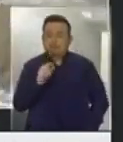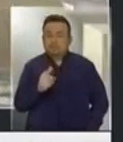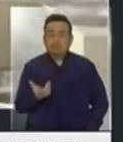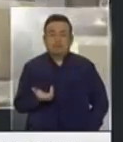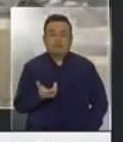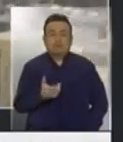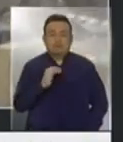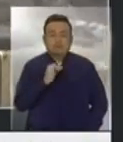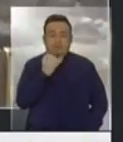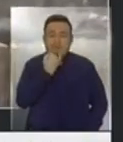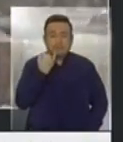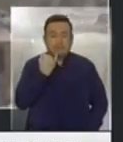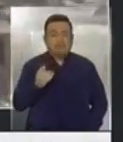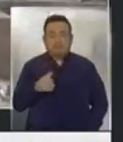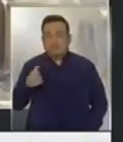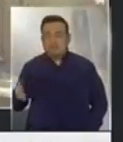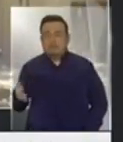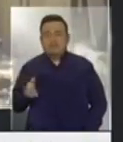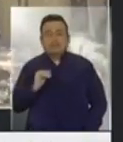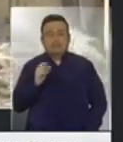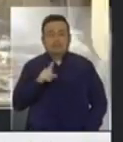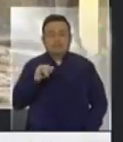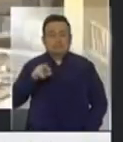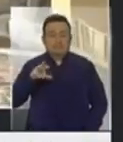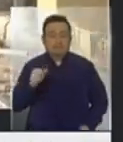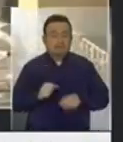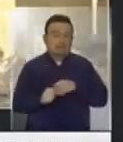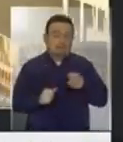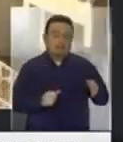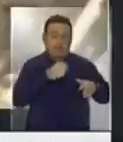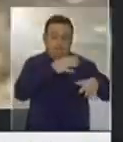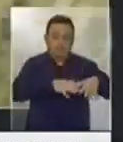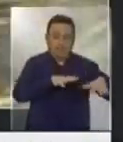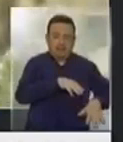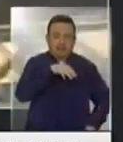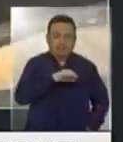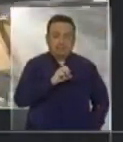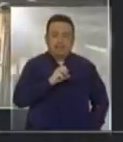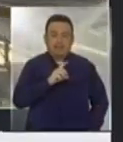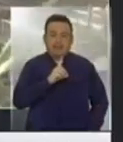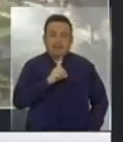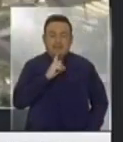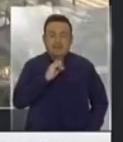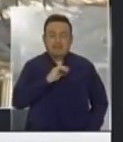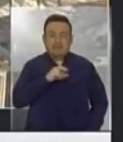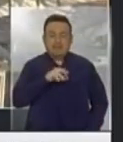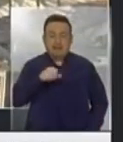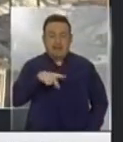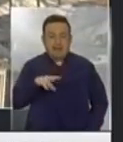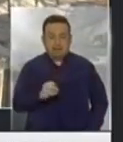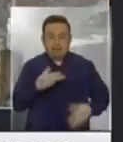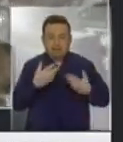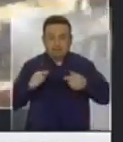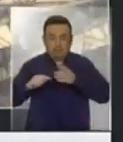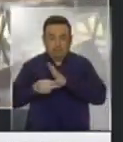este a Siria y frontera oeste al mar Mediterráneo. Por lo tanto, para que usted se haga una idea, en estos